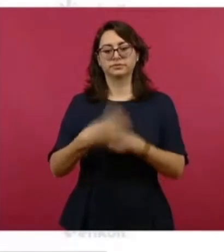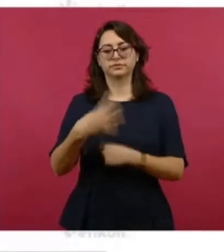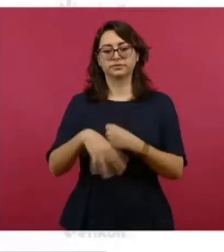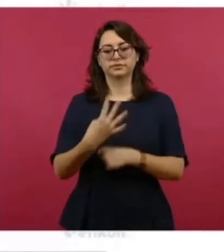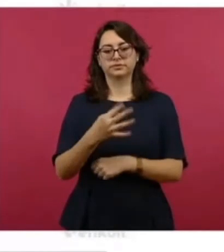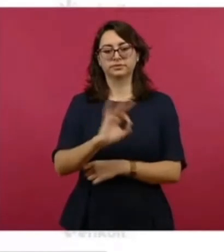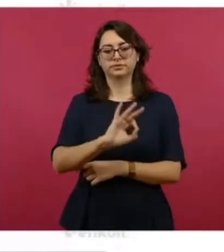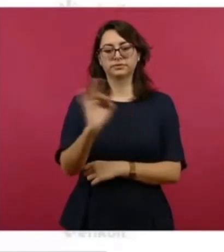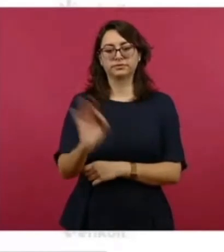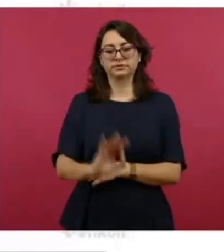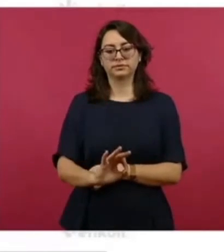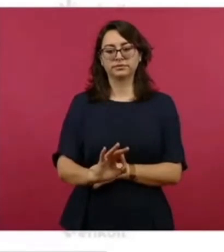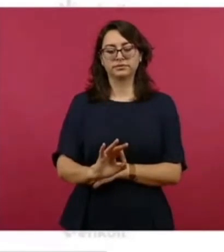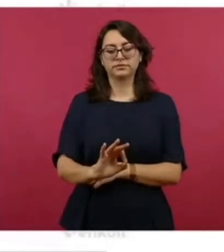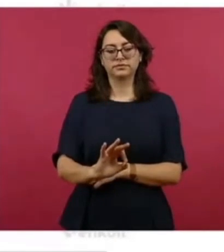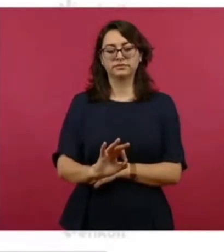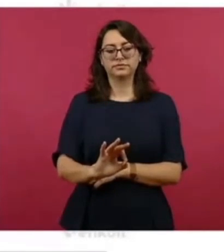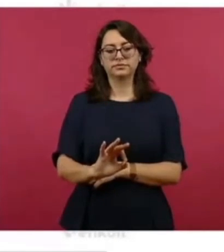14.